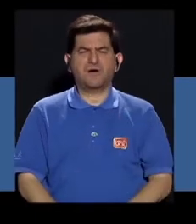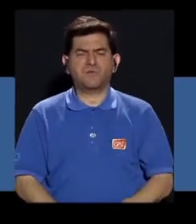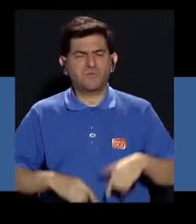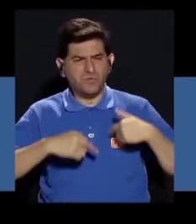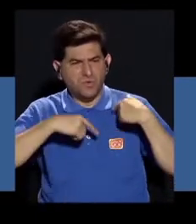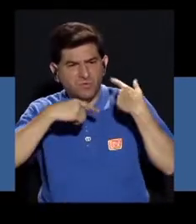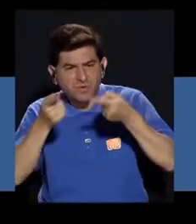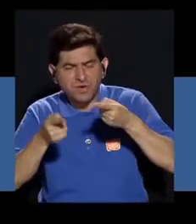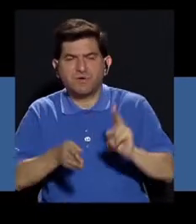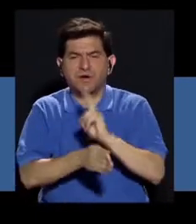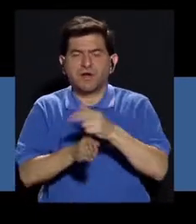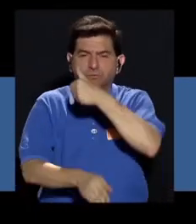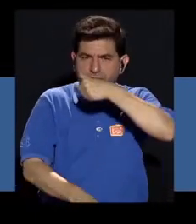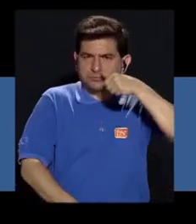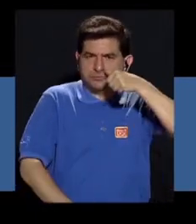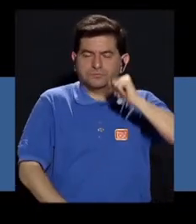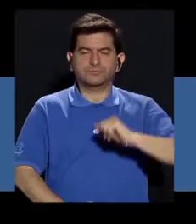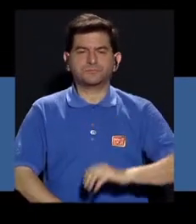consumir.